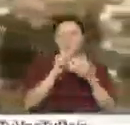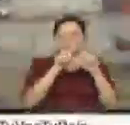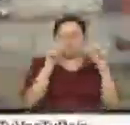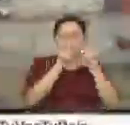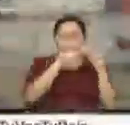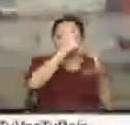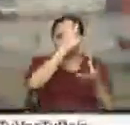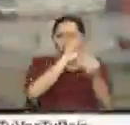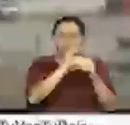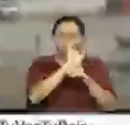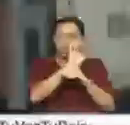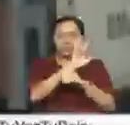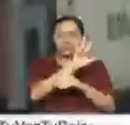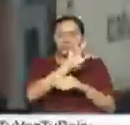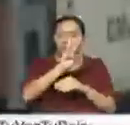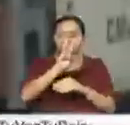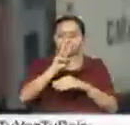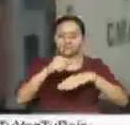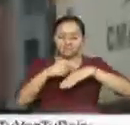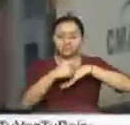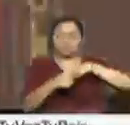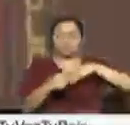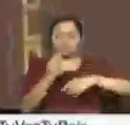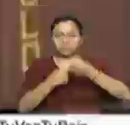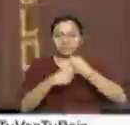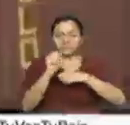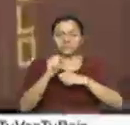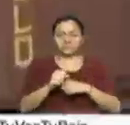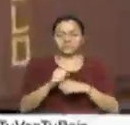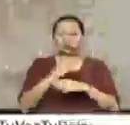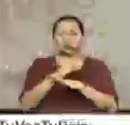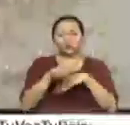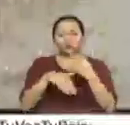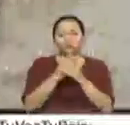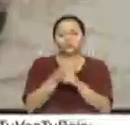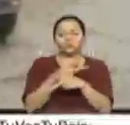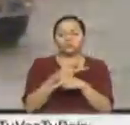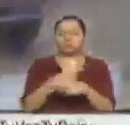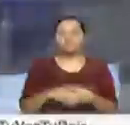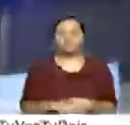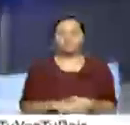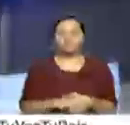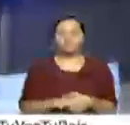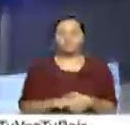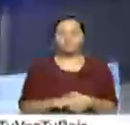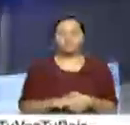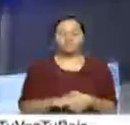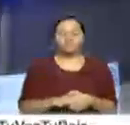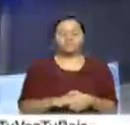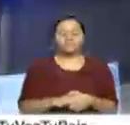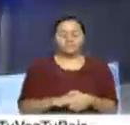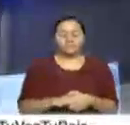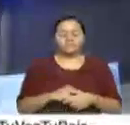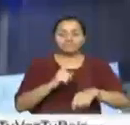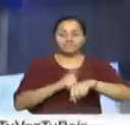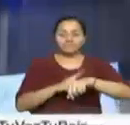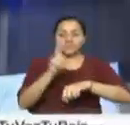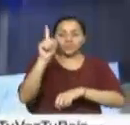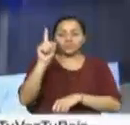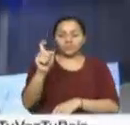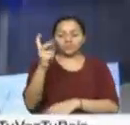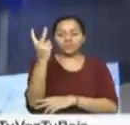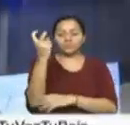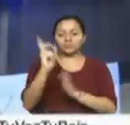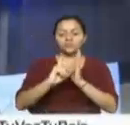ecuatorianas exporta a la subregión andina. Carolina Díaz, Noticiero Ciudadano. 13 horas con